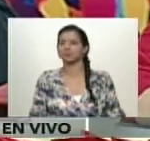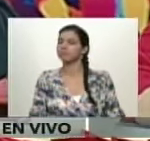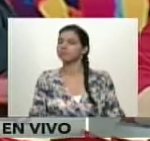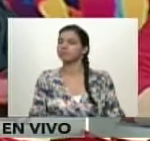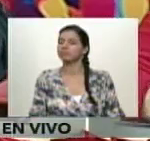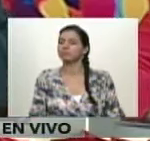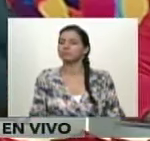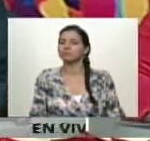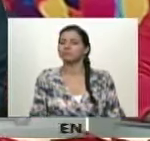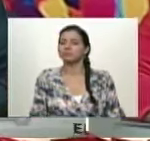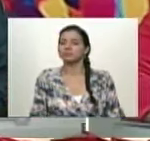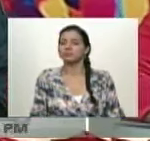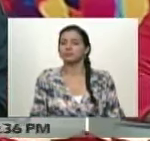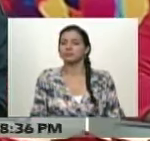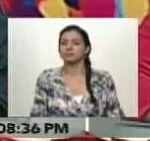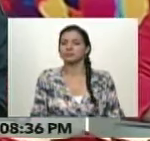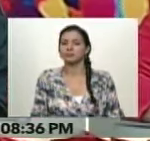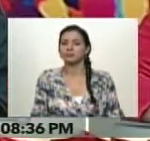debemos